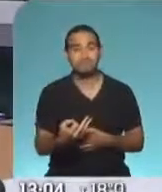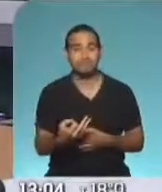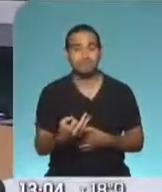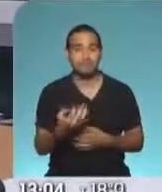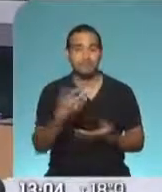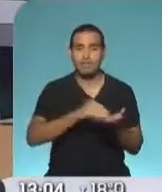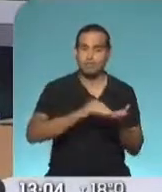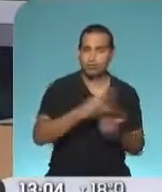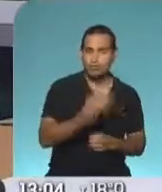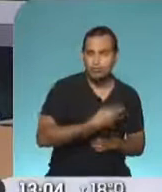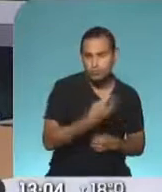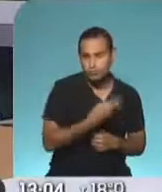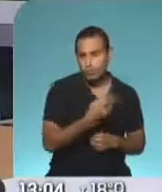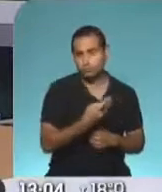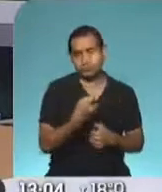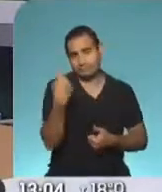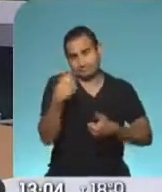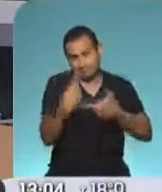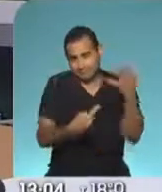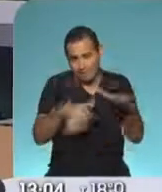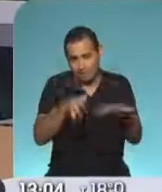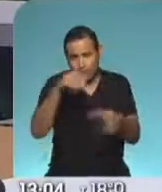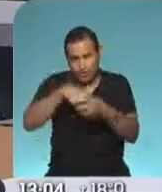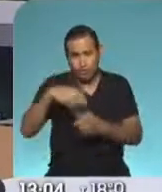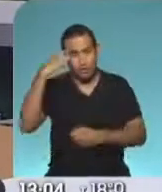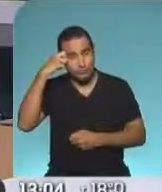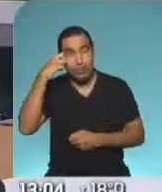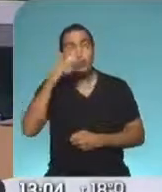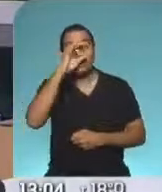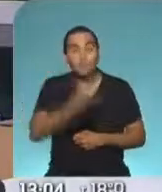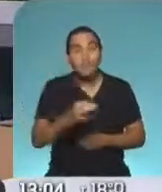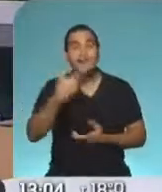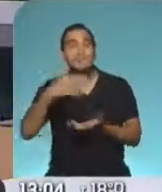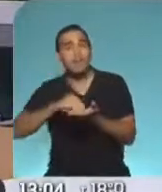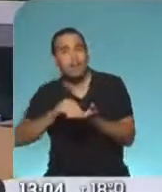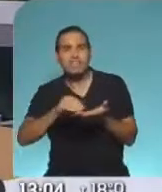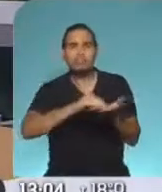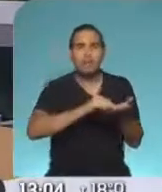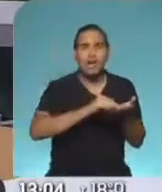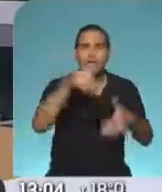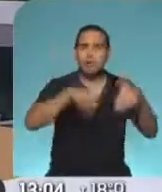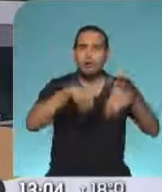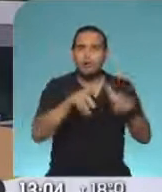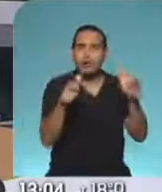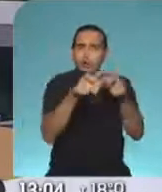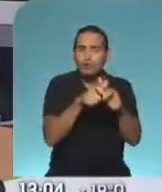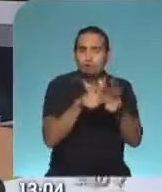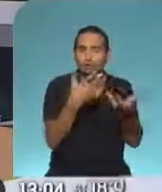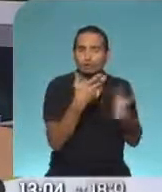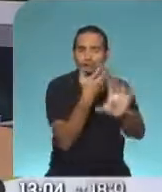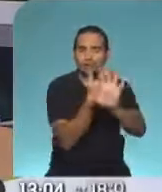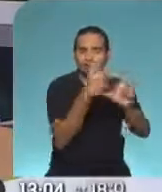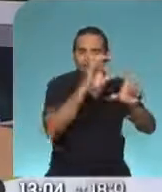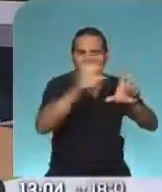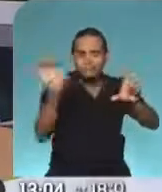pasaron diputados truchos, pasó de todo, pero nunca tuvimos diputados y senadores que voten, que sesionen a través de una pantalla